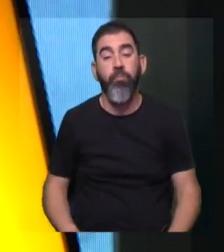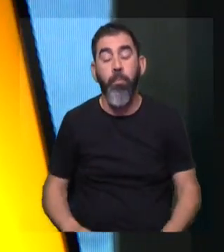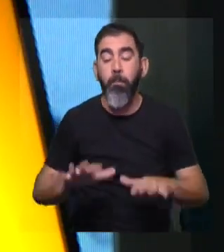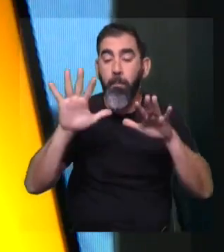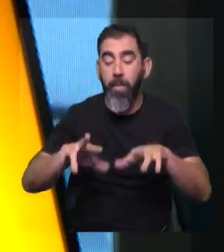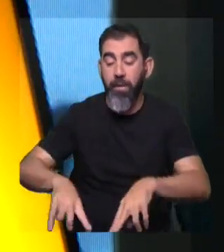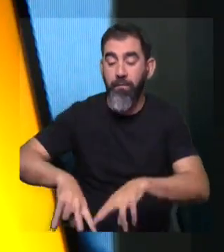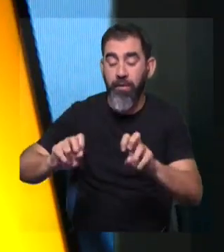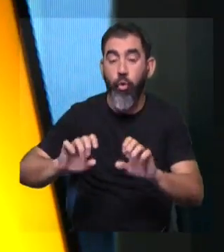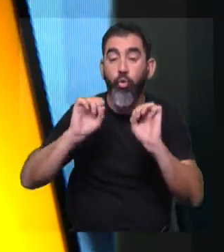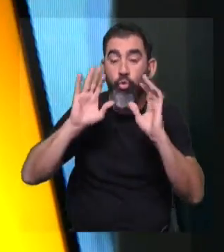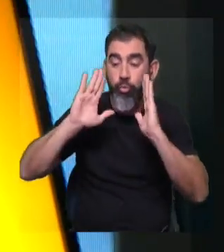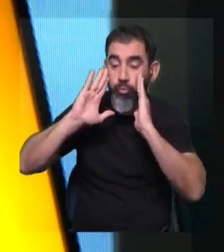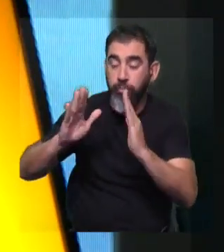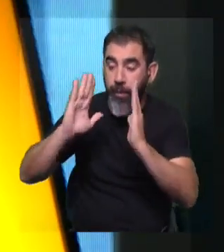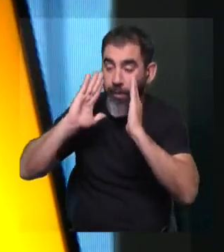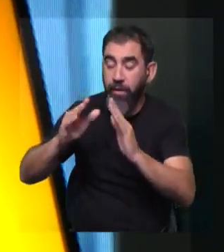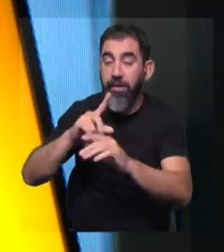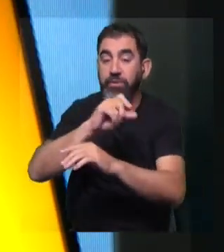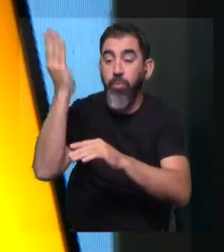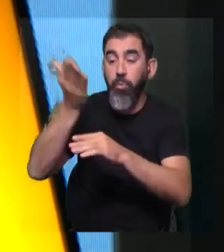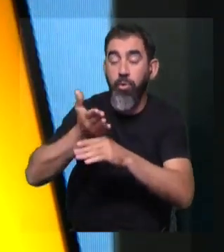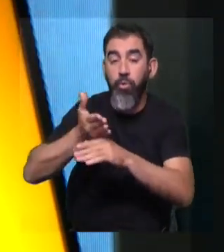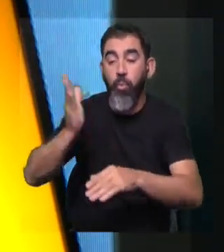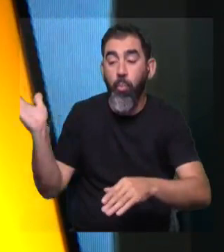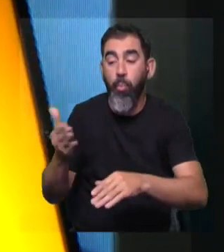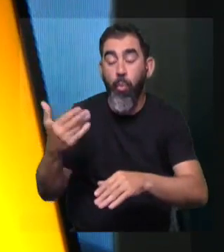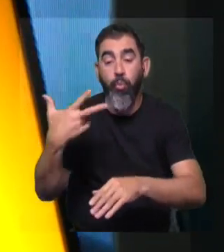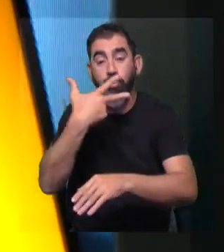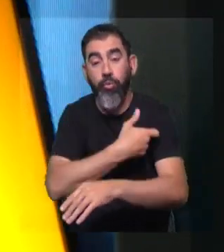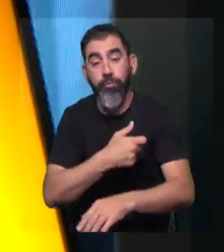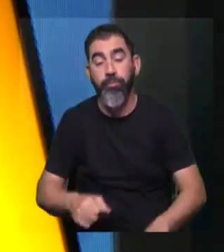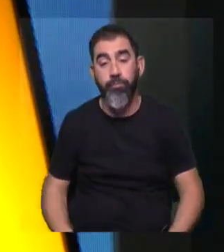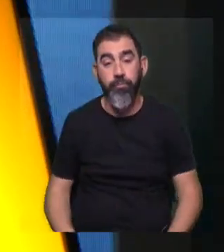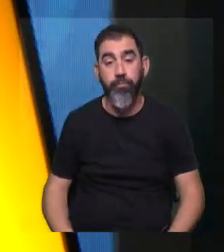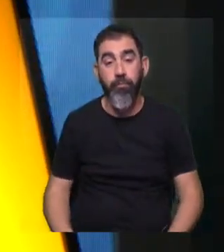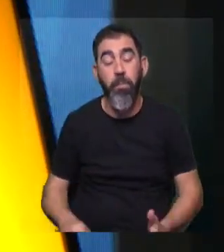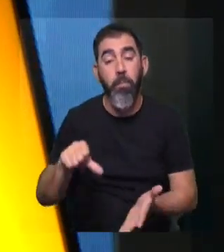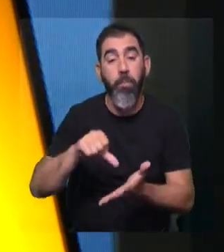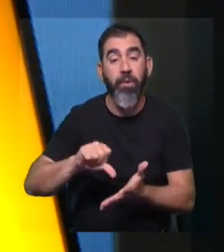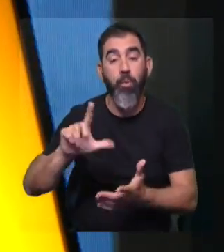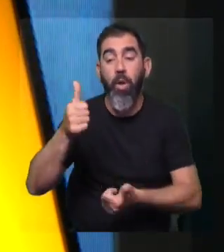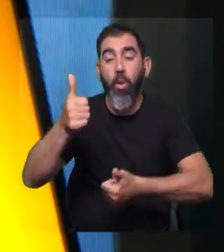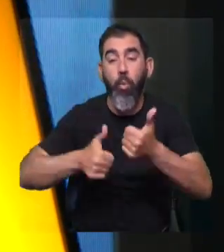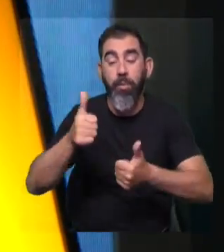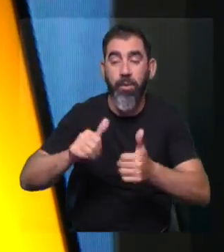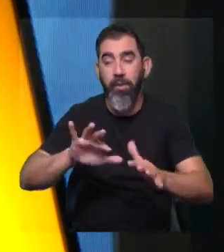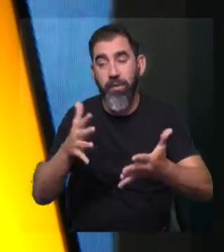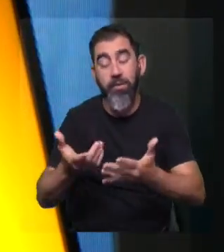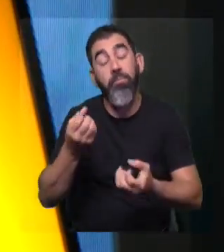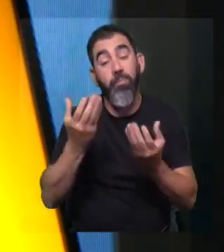las investigaciones y pidieron que se dedicaran todos a fabricar vacunas. Entonces aquello de que en esos países no existe la competencia es más o menos,